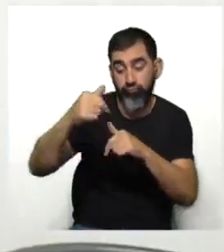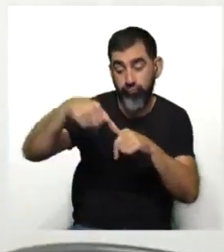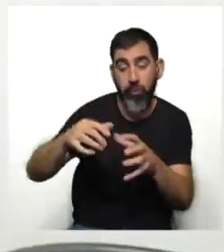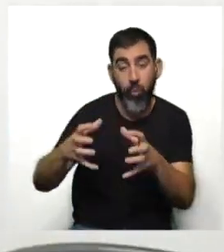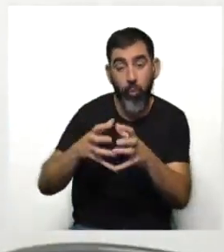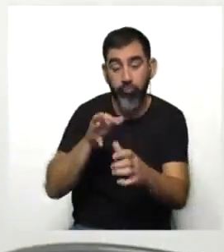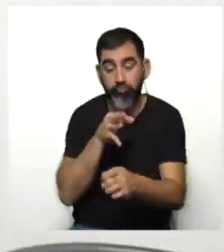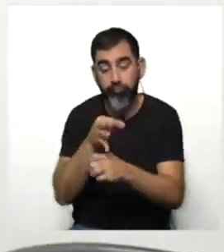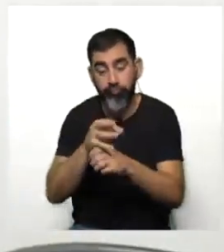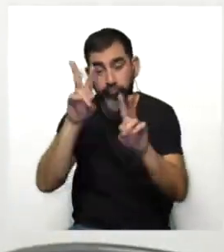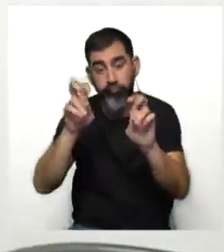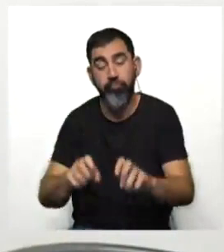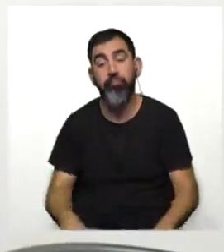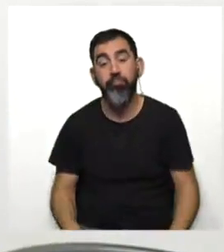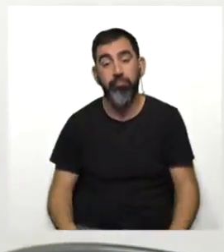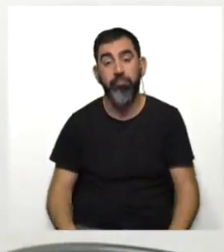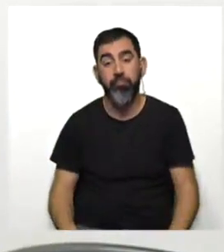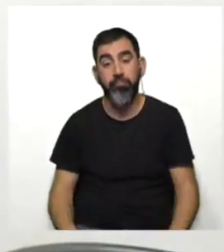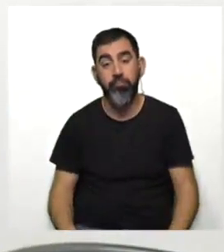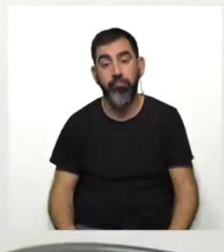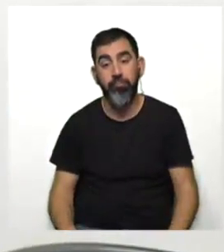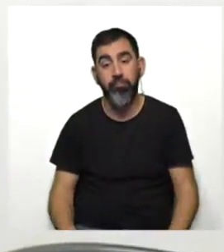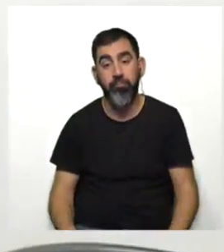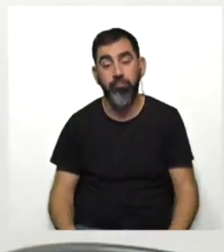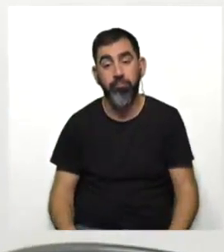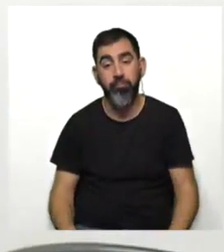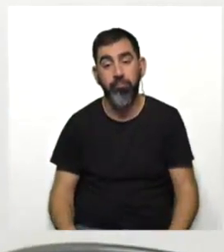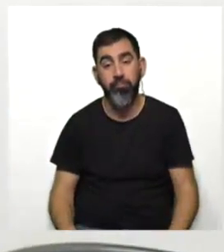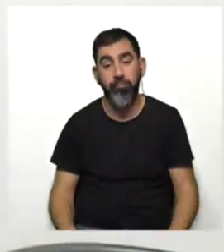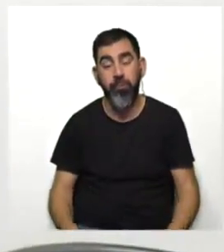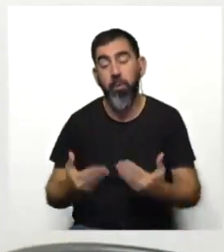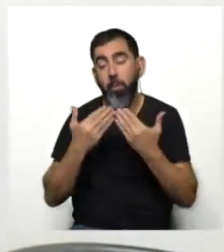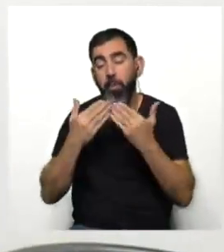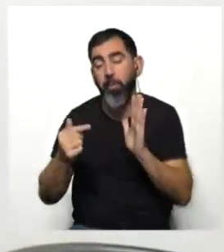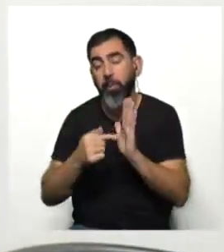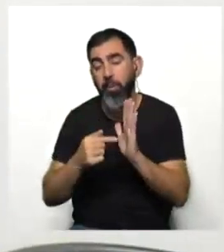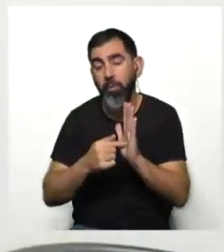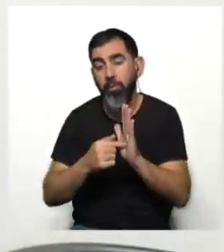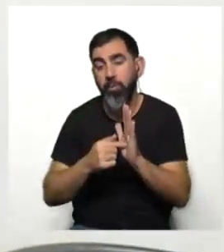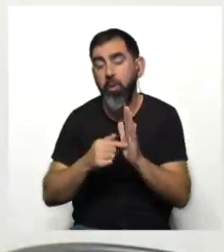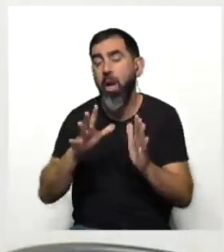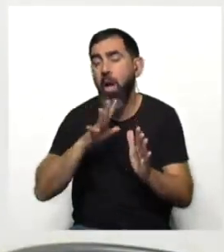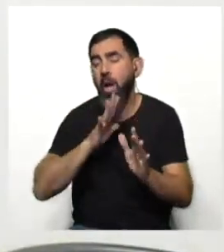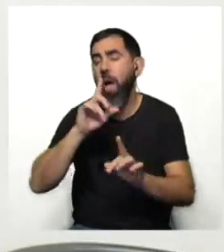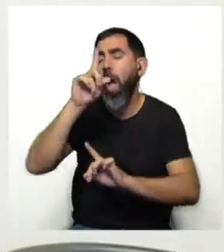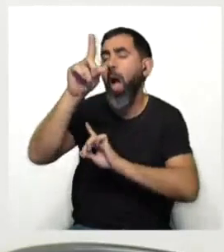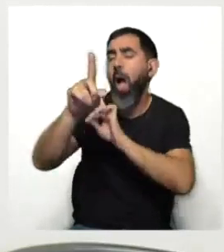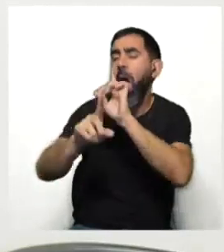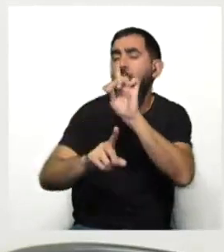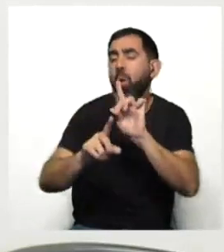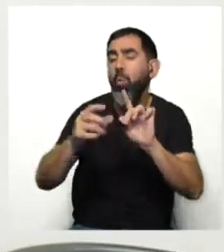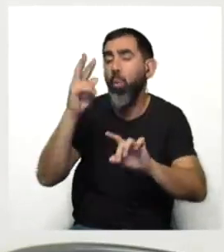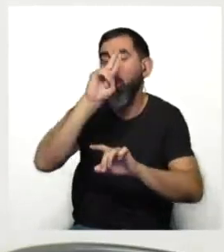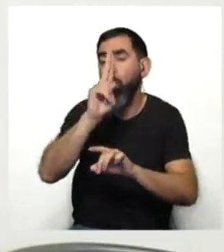la brigada sobre estos manejos no Héctor entiendo por tu declaración es que no pero te lo pregunto concretamente se registró algún caso de